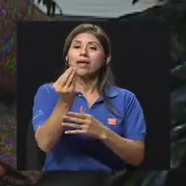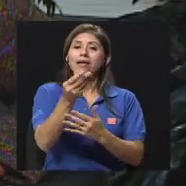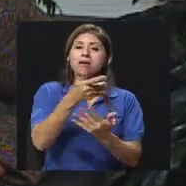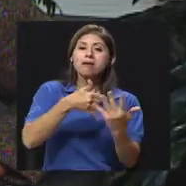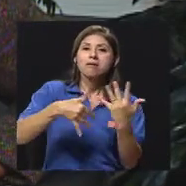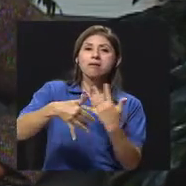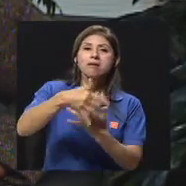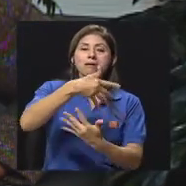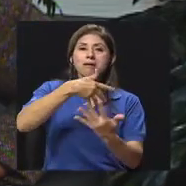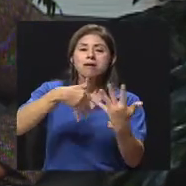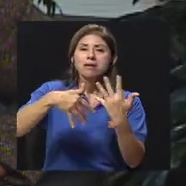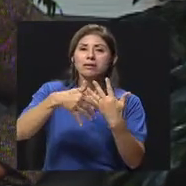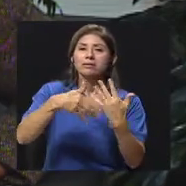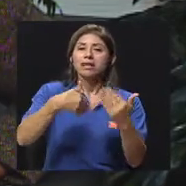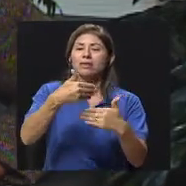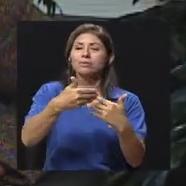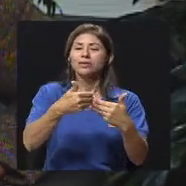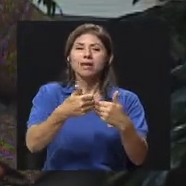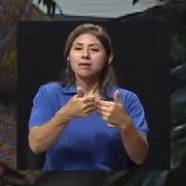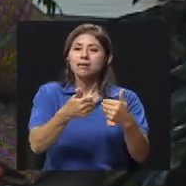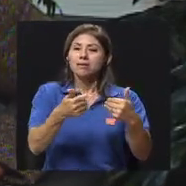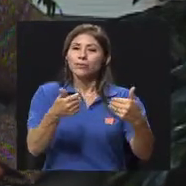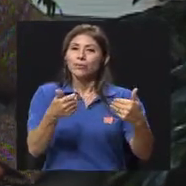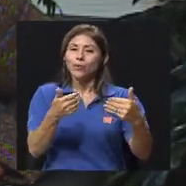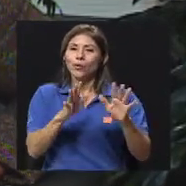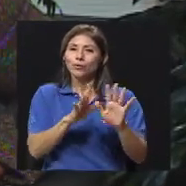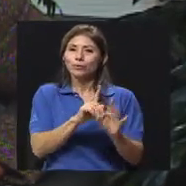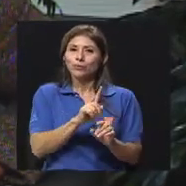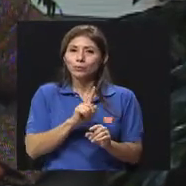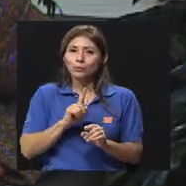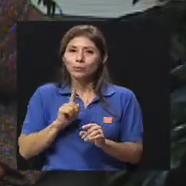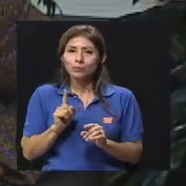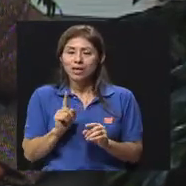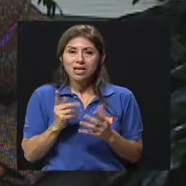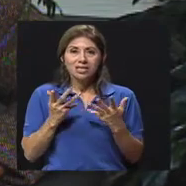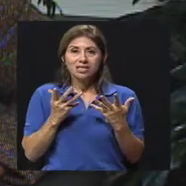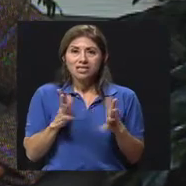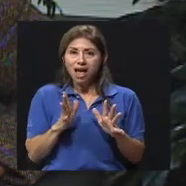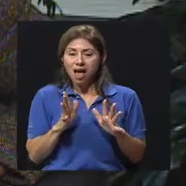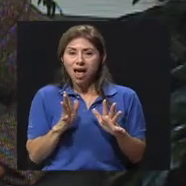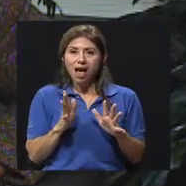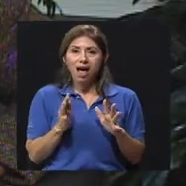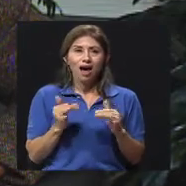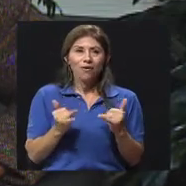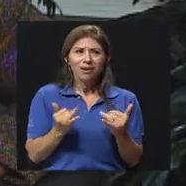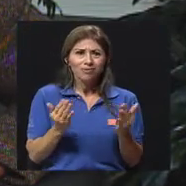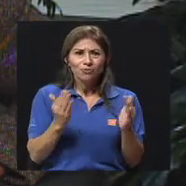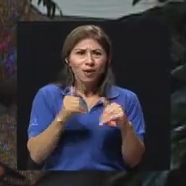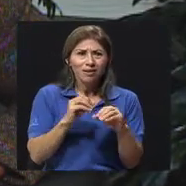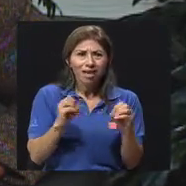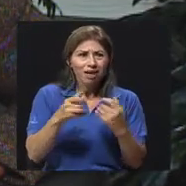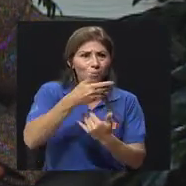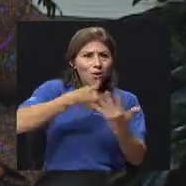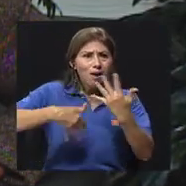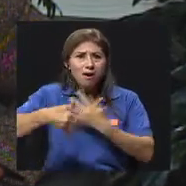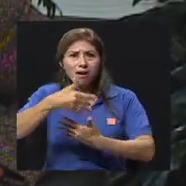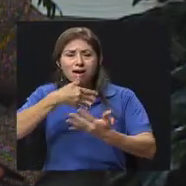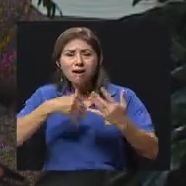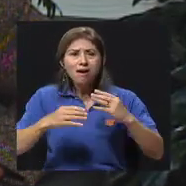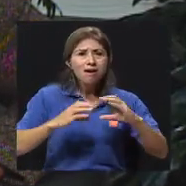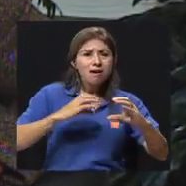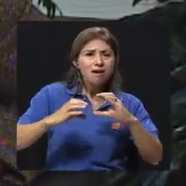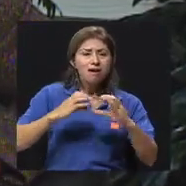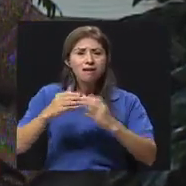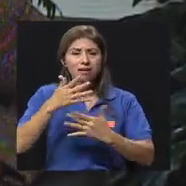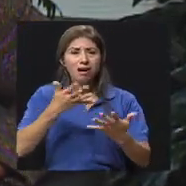están alejando de los grupos de los amigos, se están alejando de los grupos reales de amigos. Ahora son muy virtuales. Ahora el tiempo del